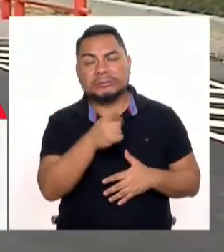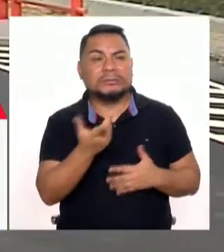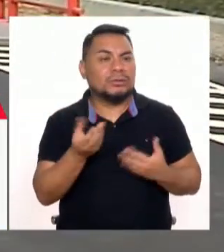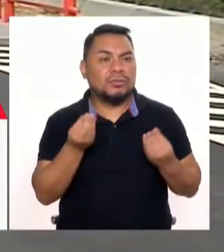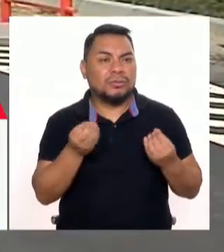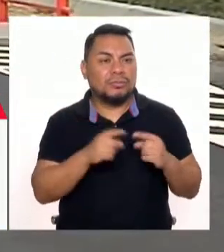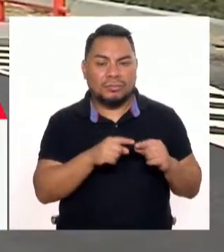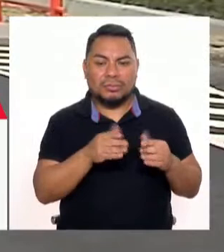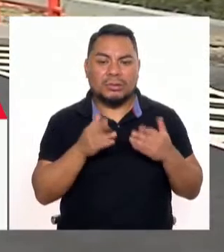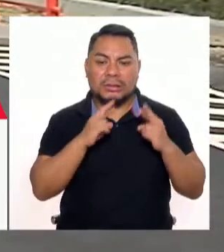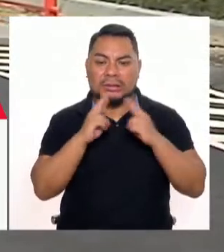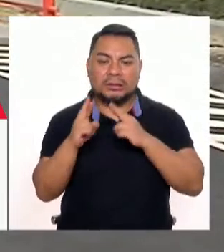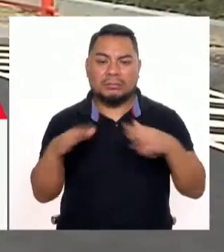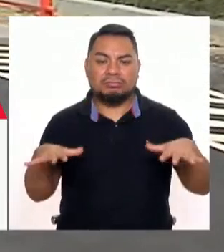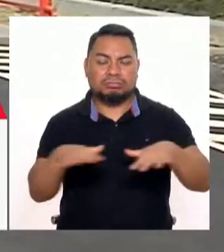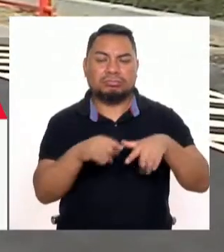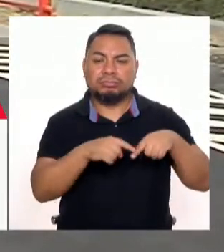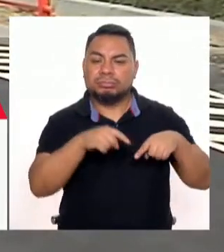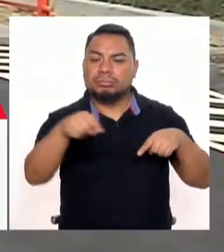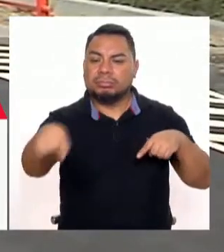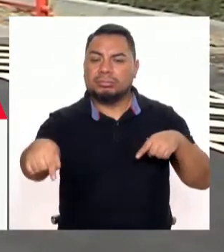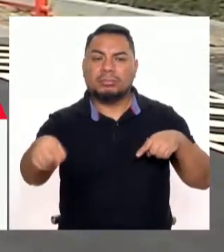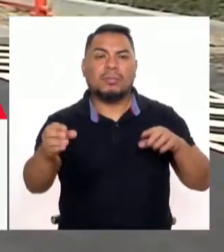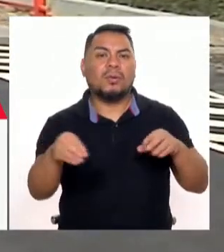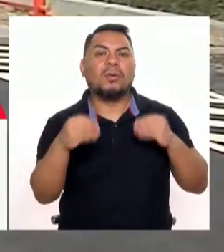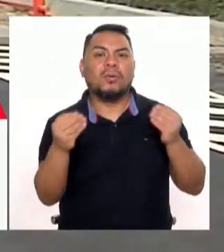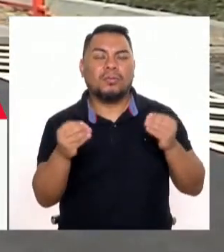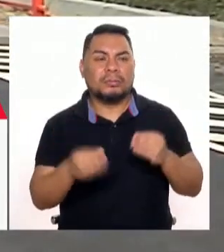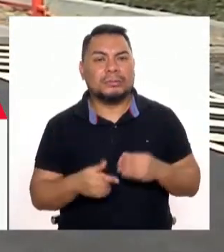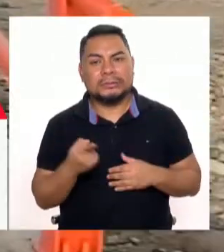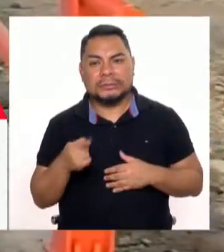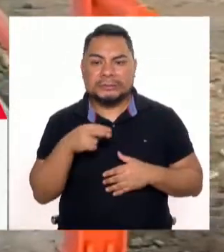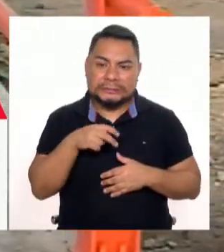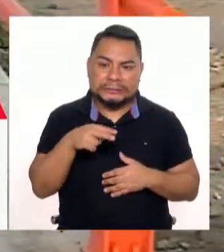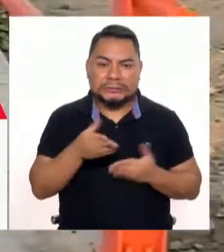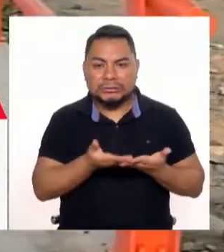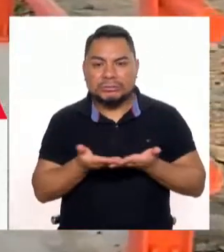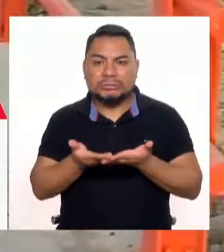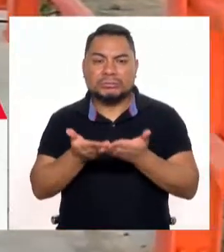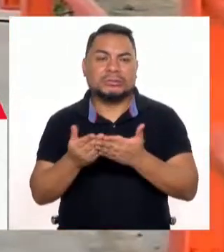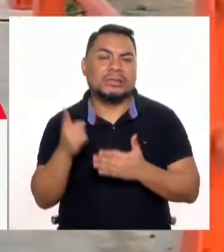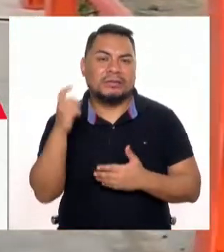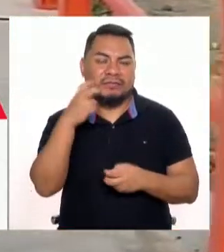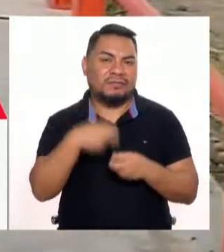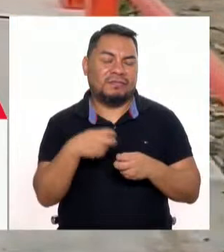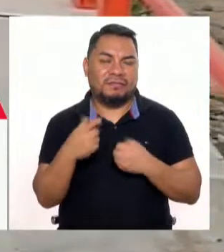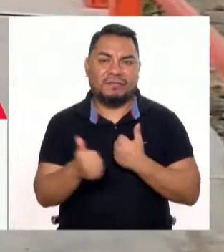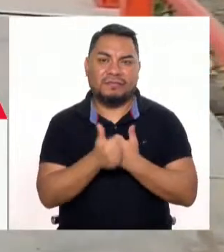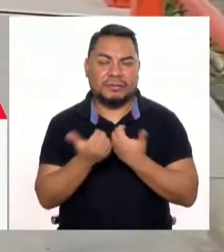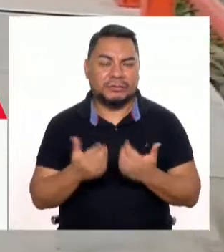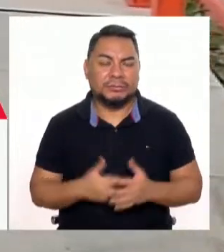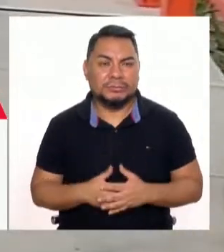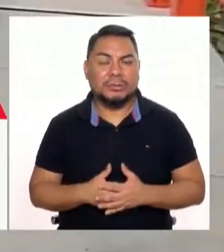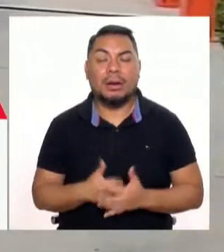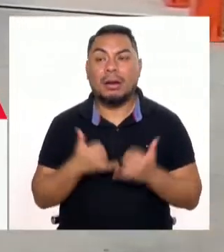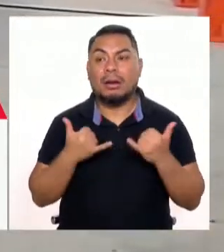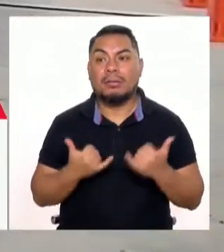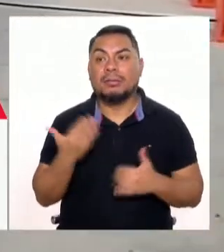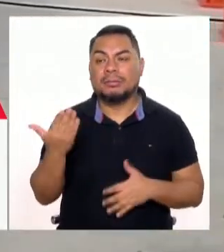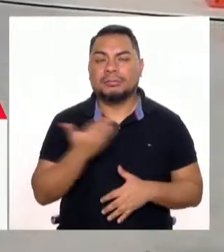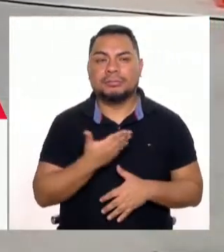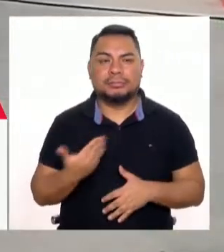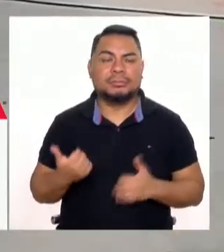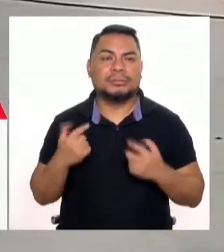vida arribaban su vida cruzando este puente ahora la presidenta Dina boluarte empieza